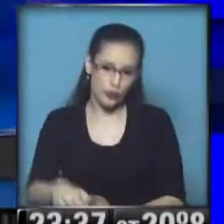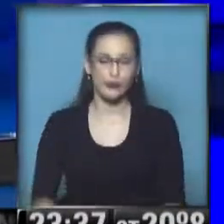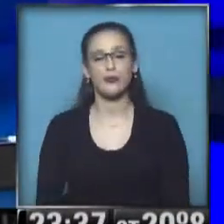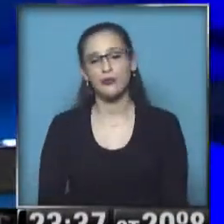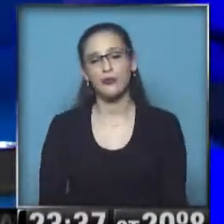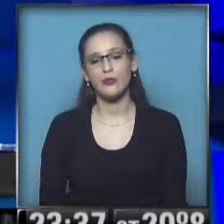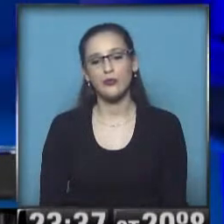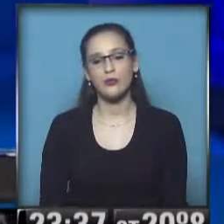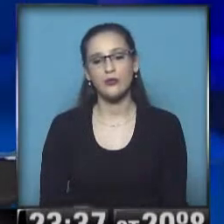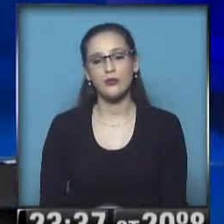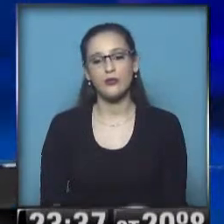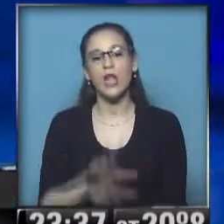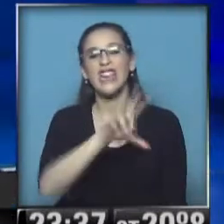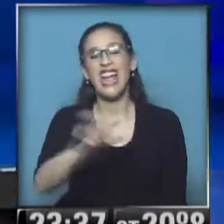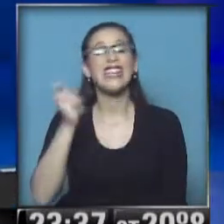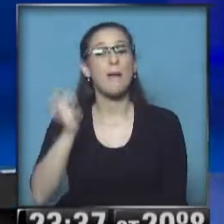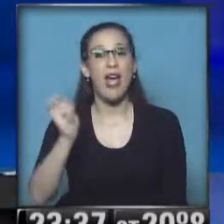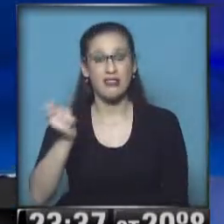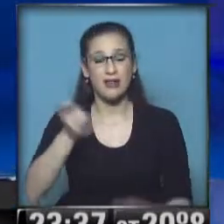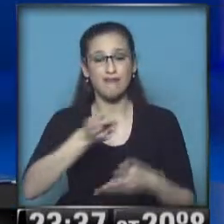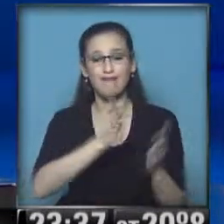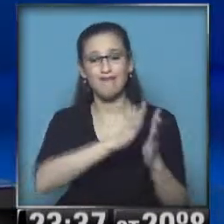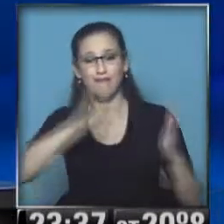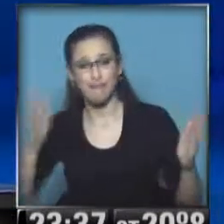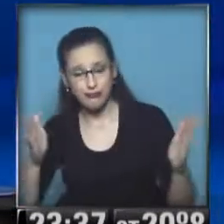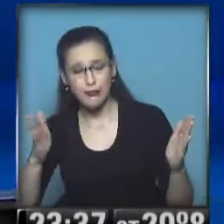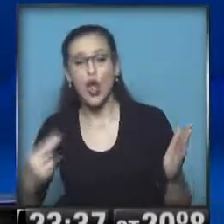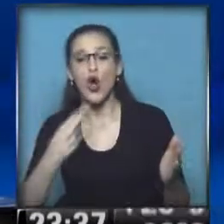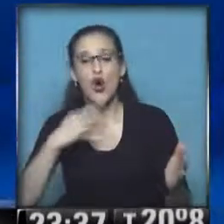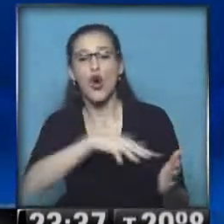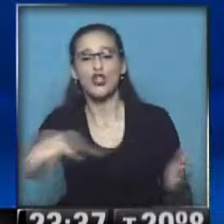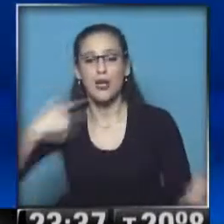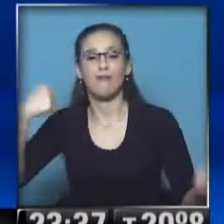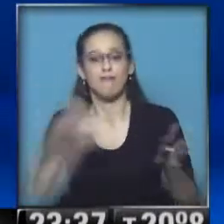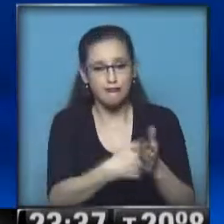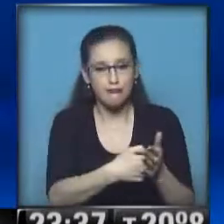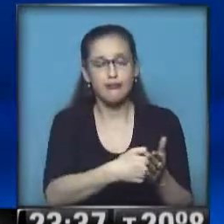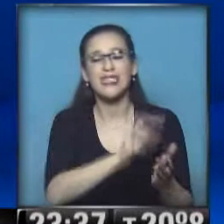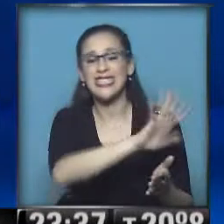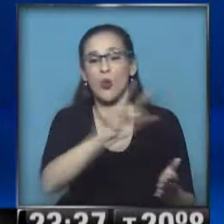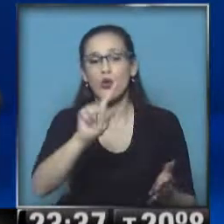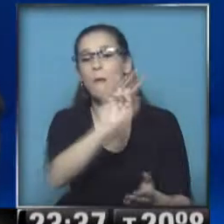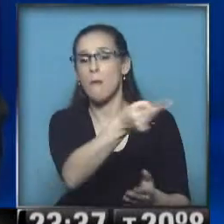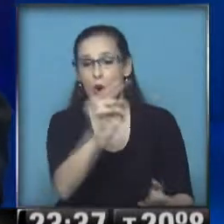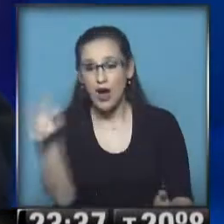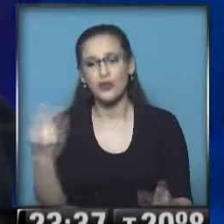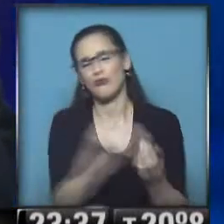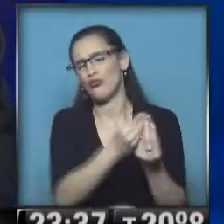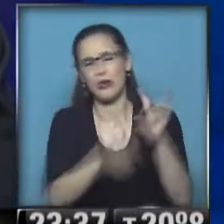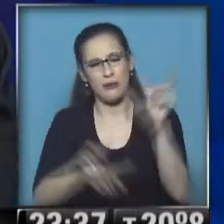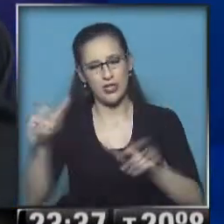30 meses se cumplieron de la tragedia de 11. Dejó 51 muertos, centenares de heridos. Los familiares de las